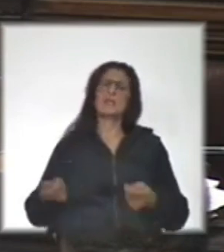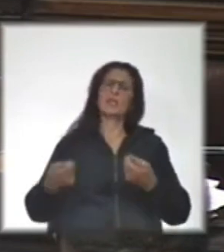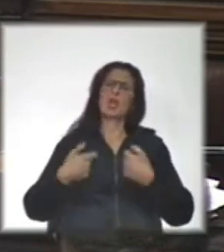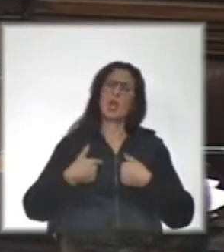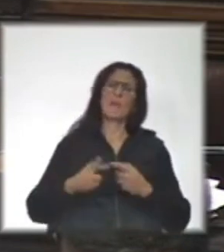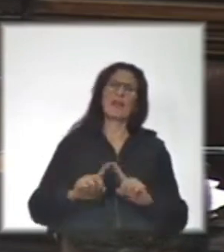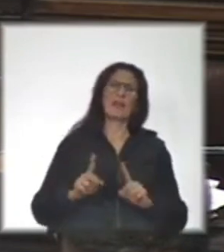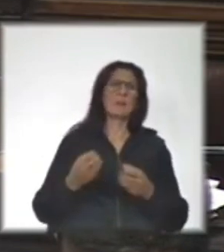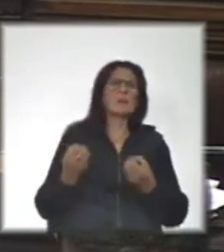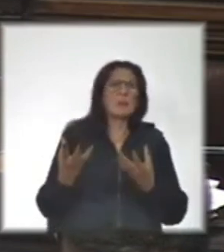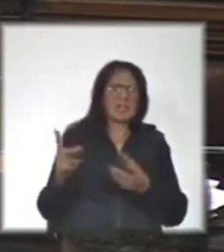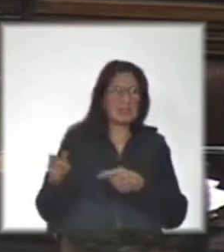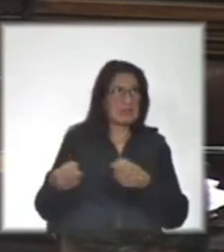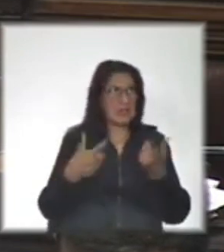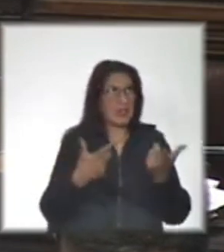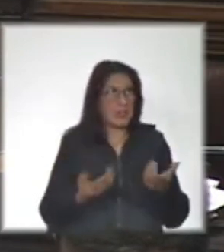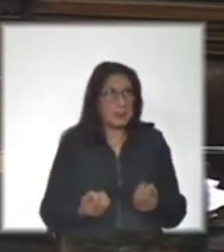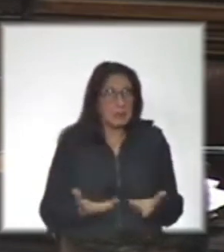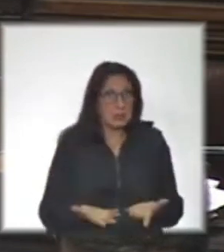por qué se la tiene que dar?